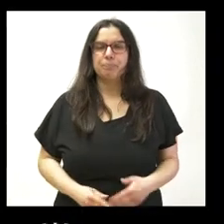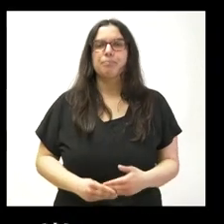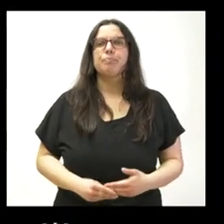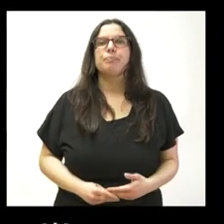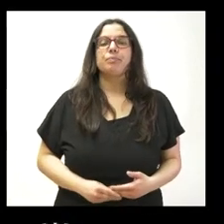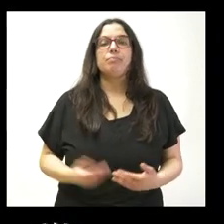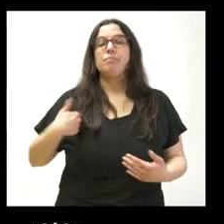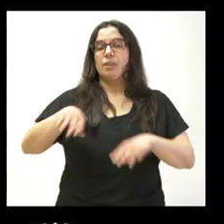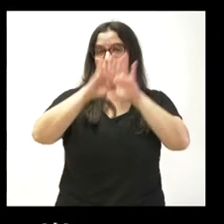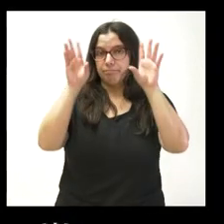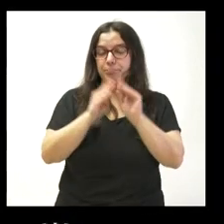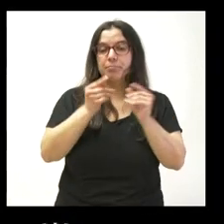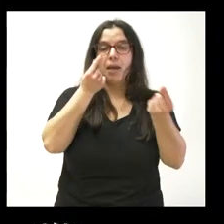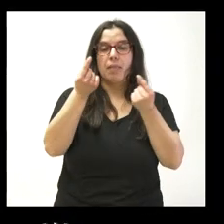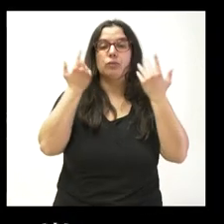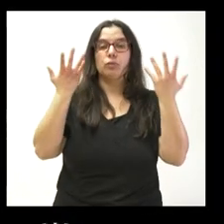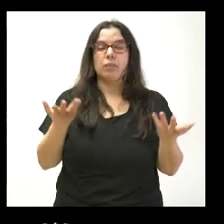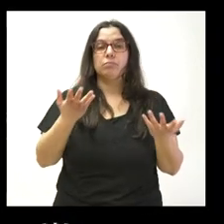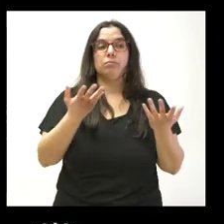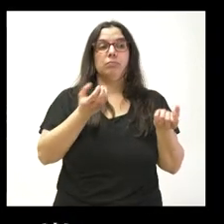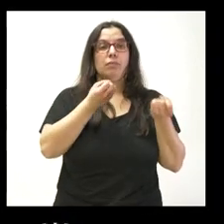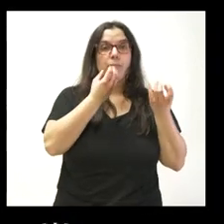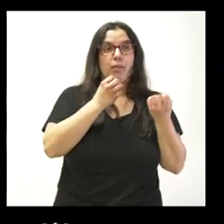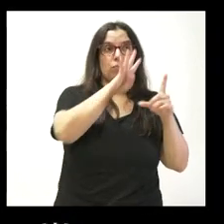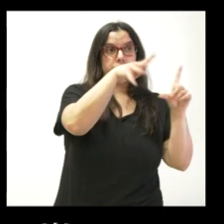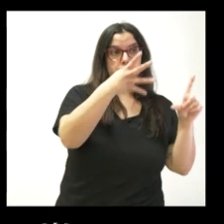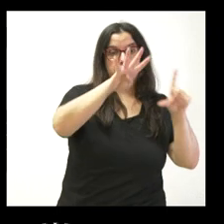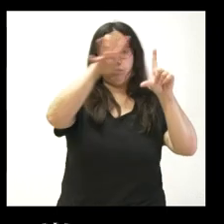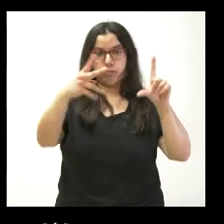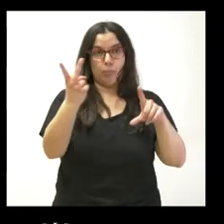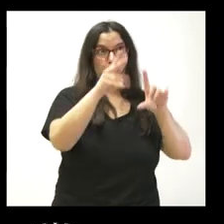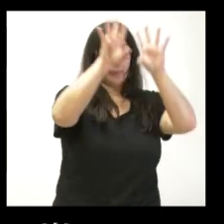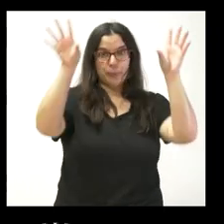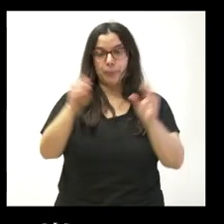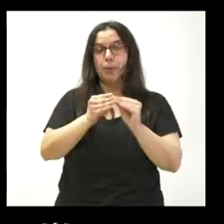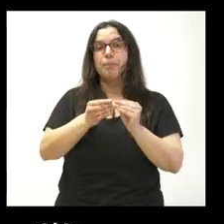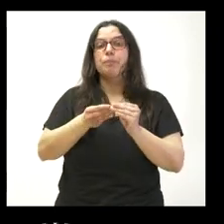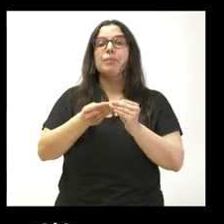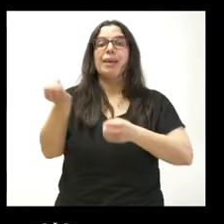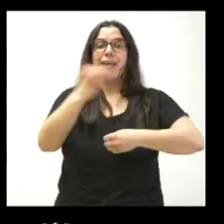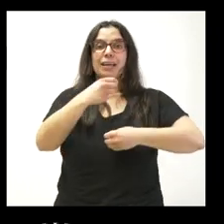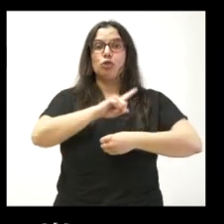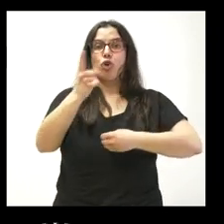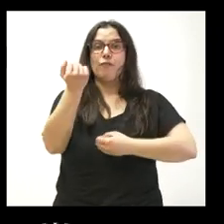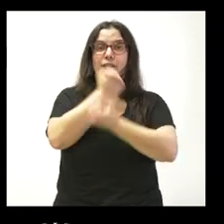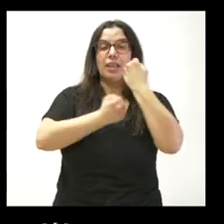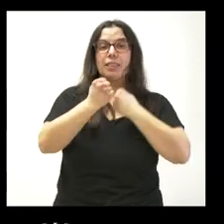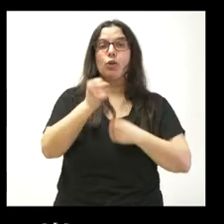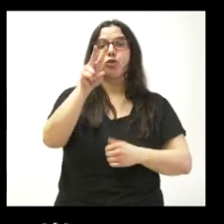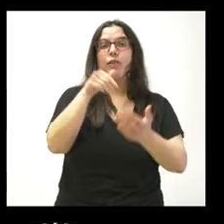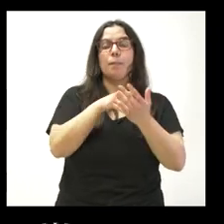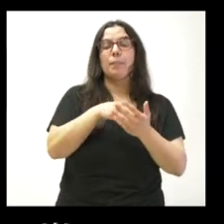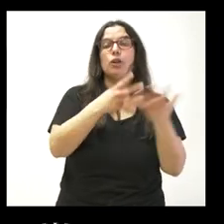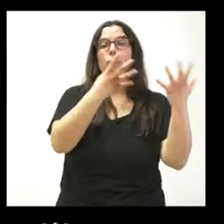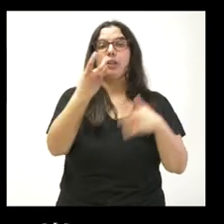dar los datos definitivos en función de esta información que le señalo los ingresos no financieros ascenderían a 12,930